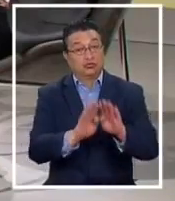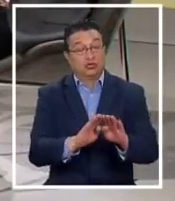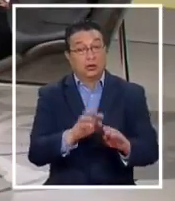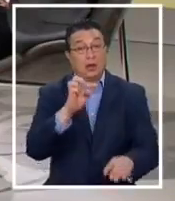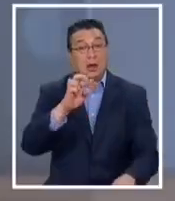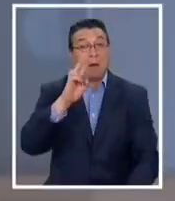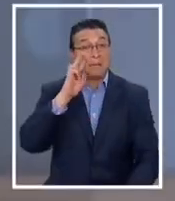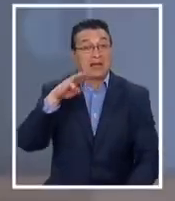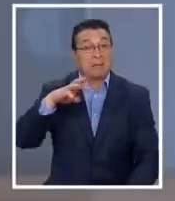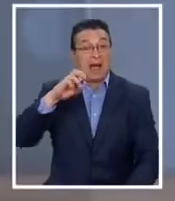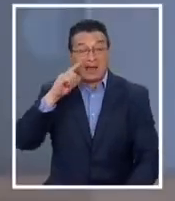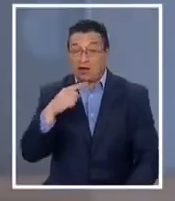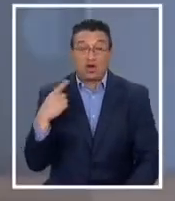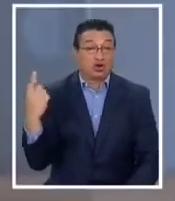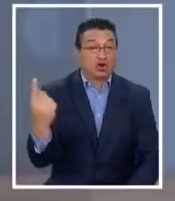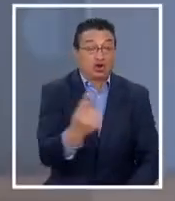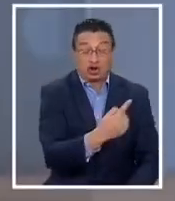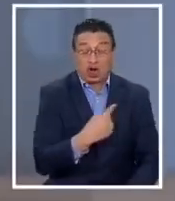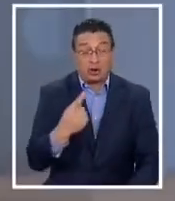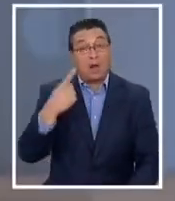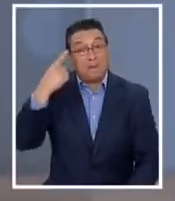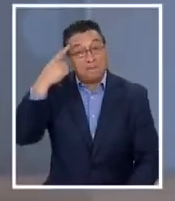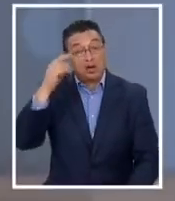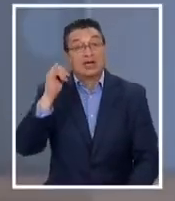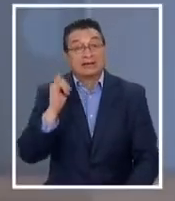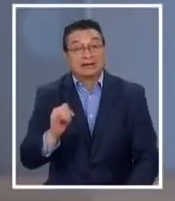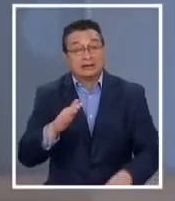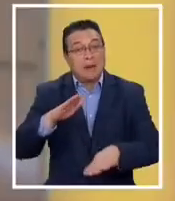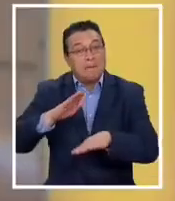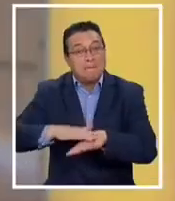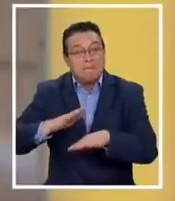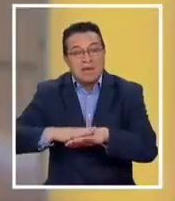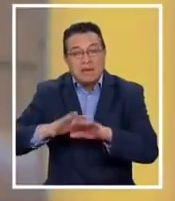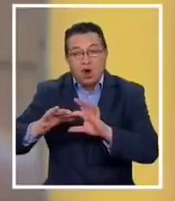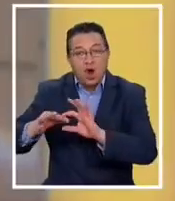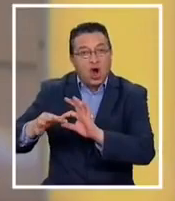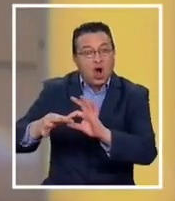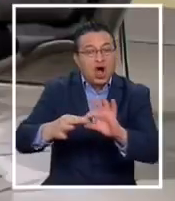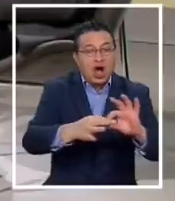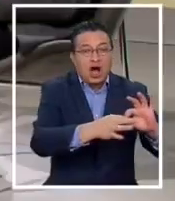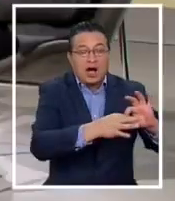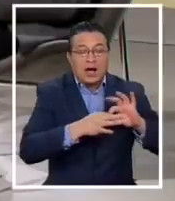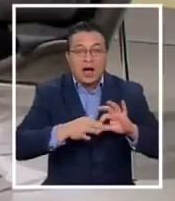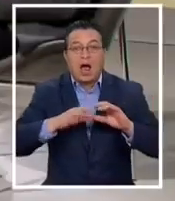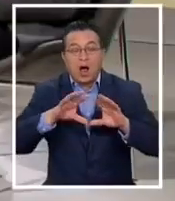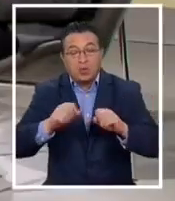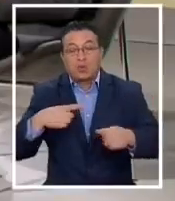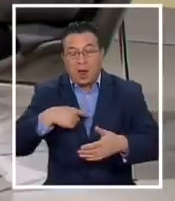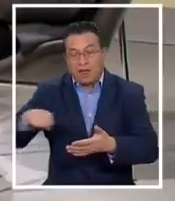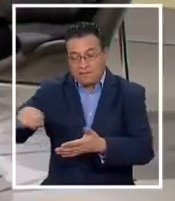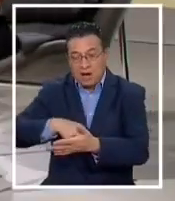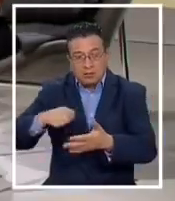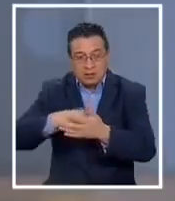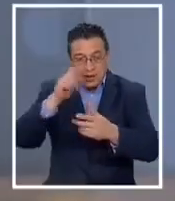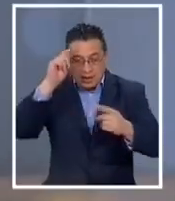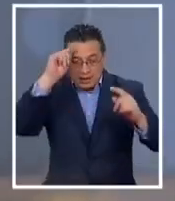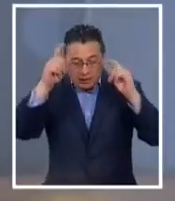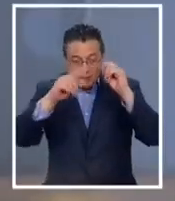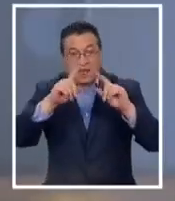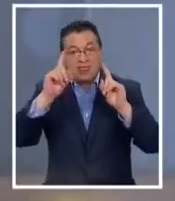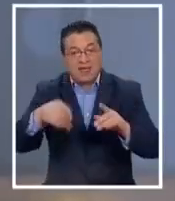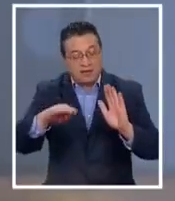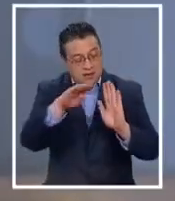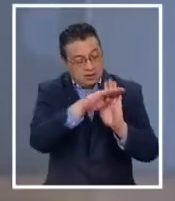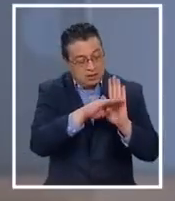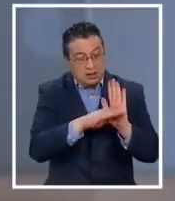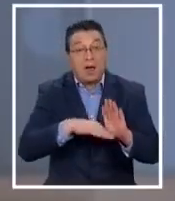primarias amplias pero siempre que exista mínimos comunes de firmar una carta con ciertas ideas que tienen que estar